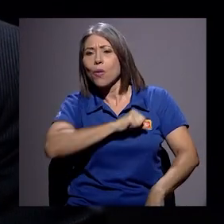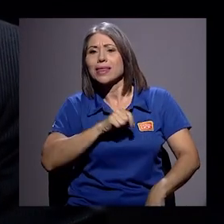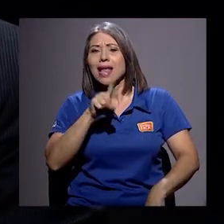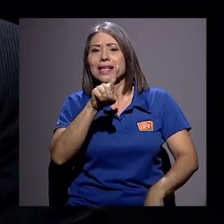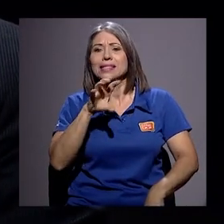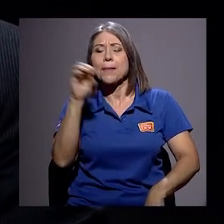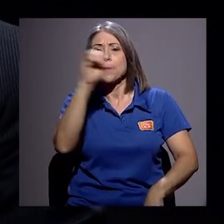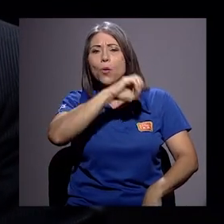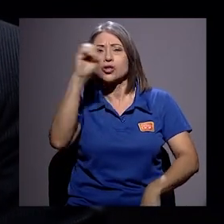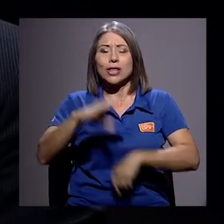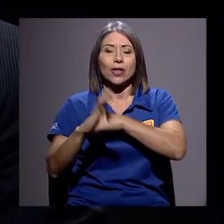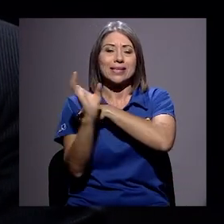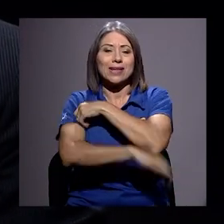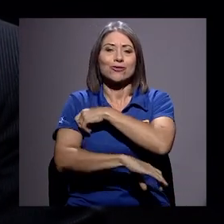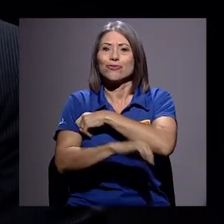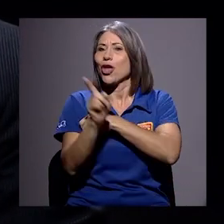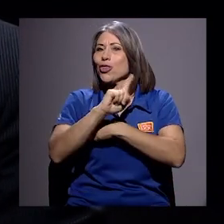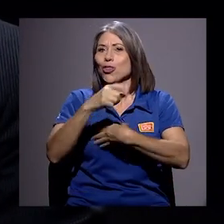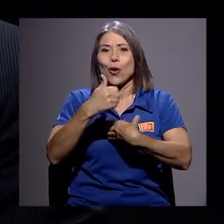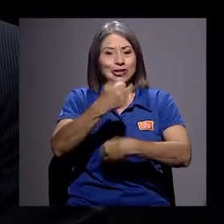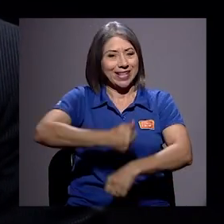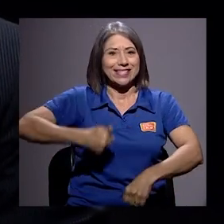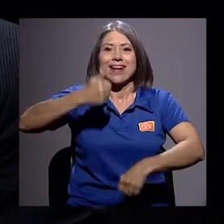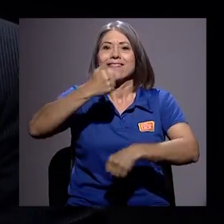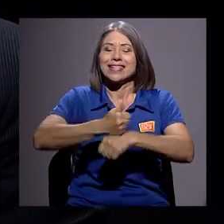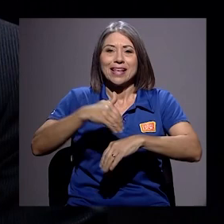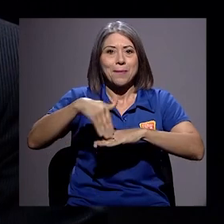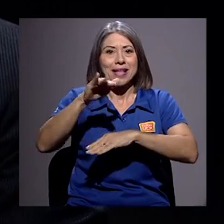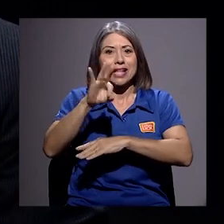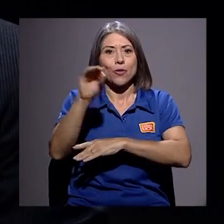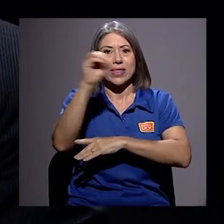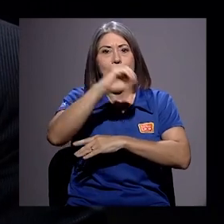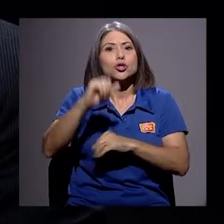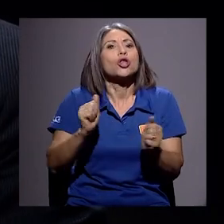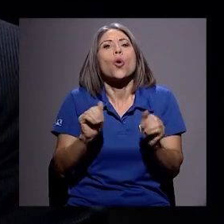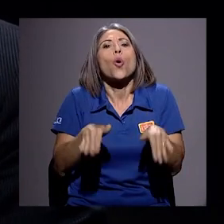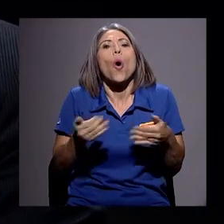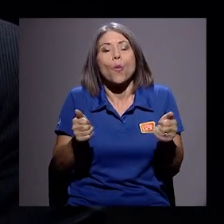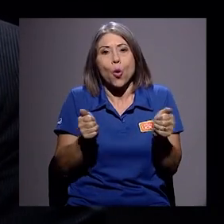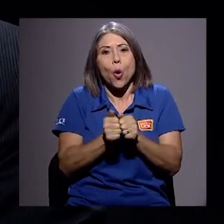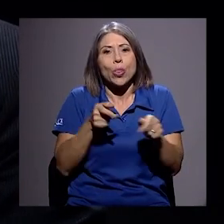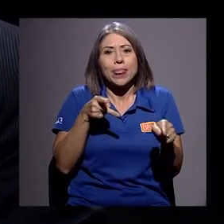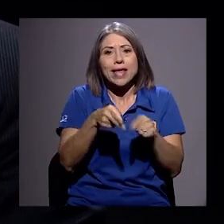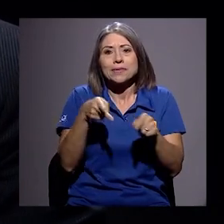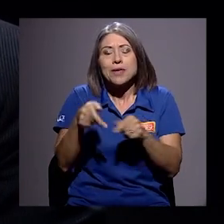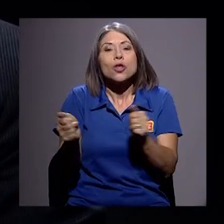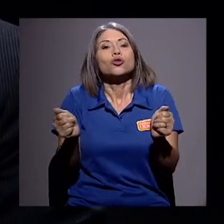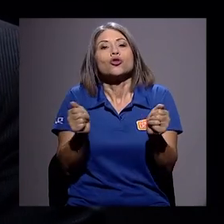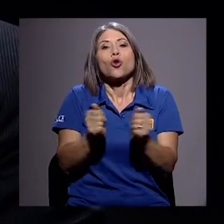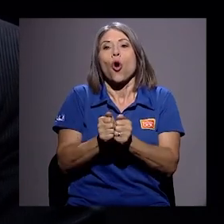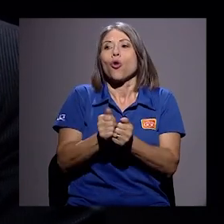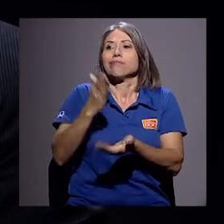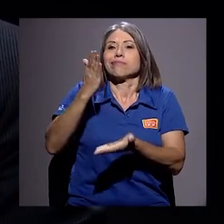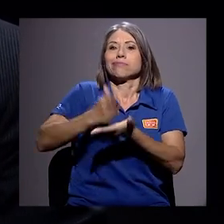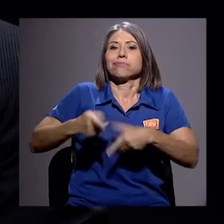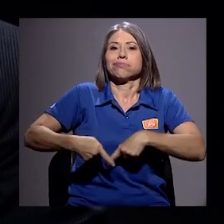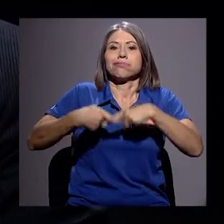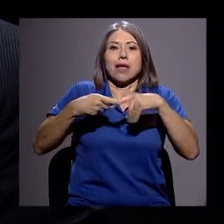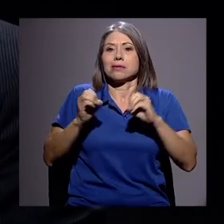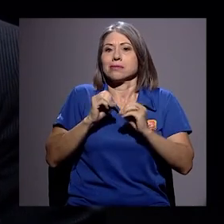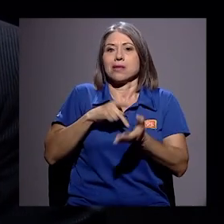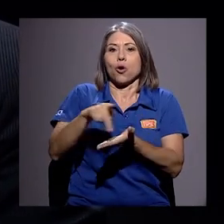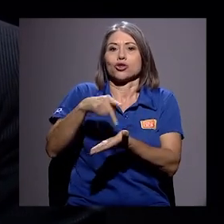sanciones no se ejecutan más del 90 por ciento de esas sanciones con despidos con sanciones de goce del sin goce de salario